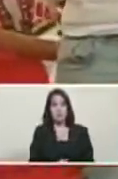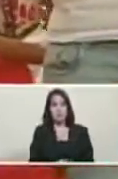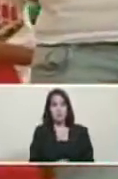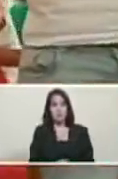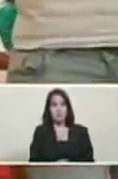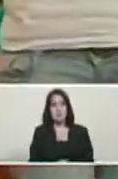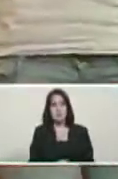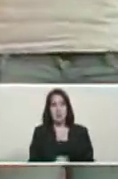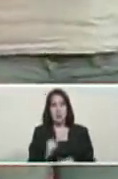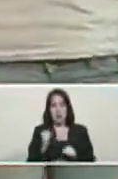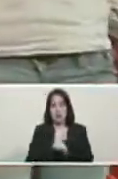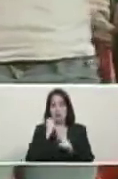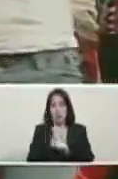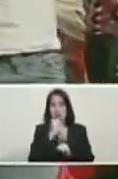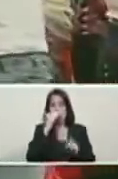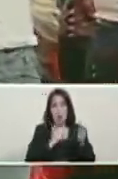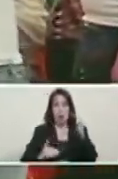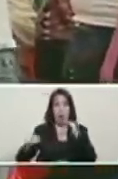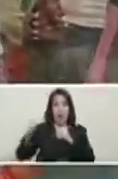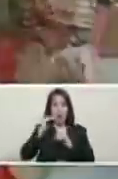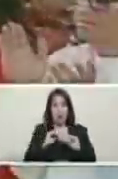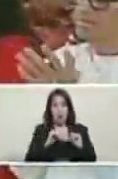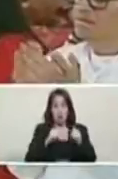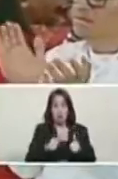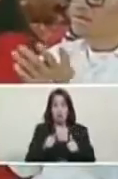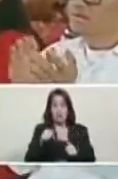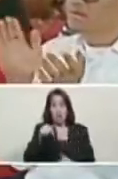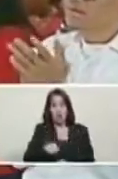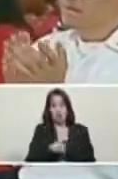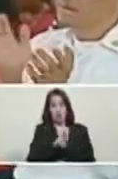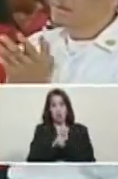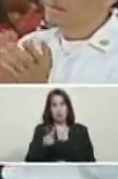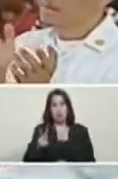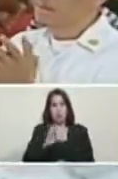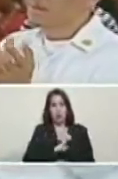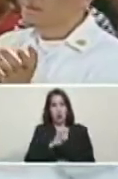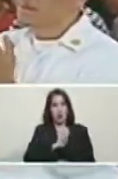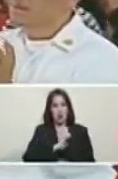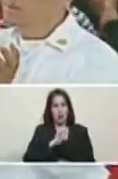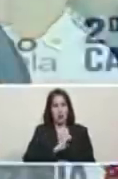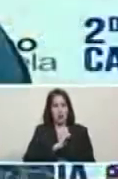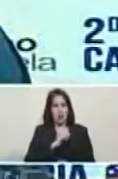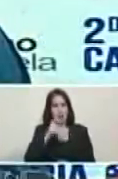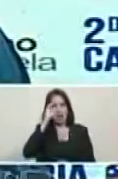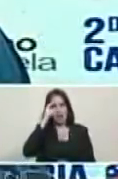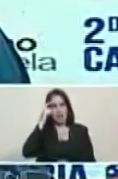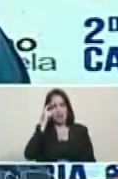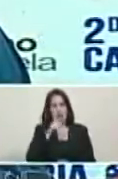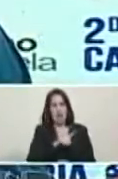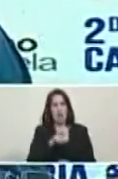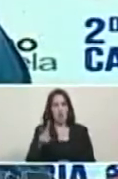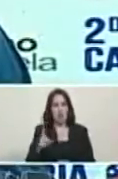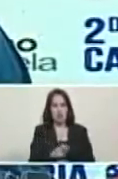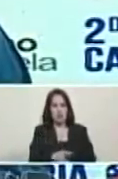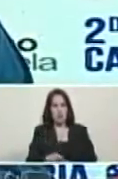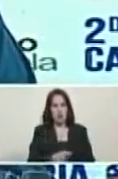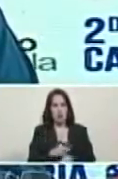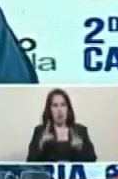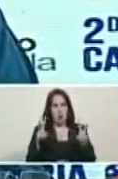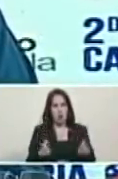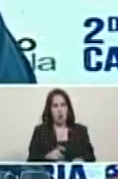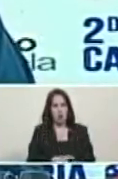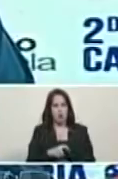La Chamba Mayor nace hoy 22 de enero, el día 12 de gobierno del nuevo